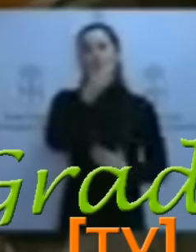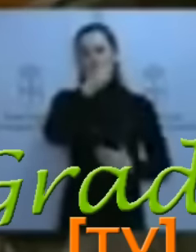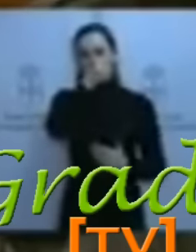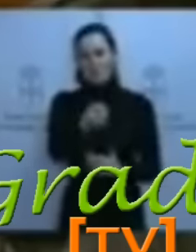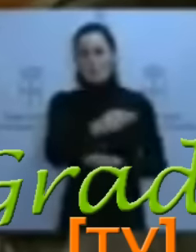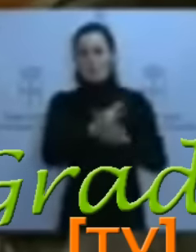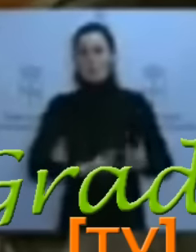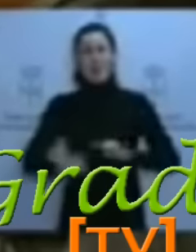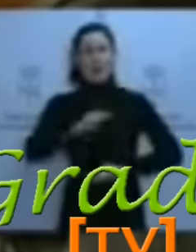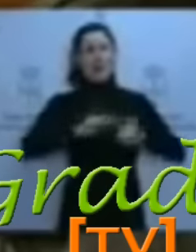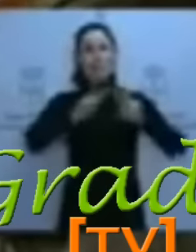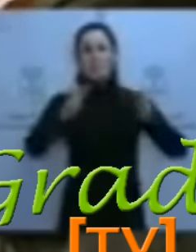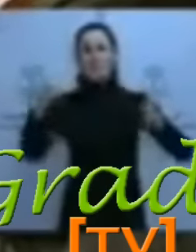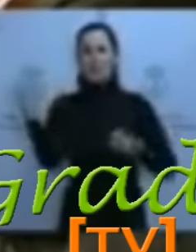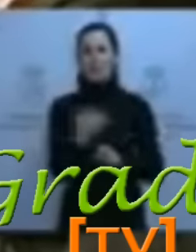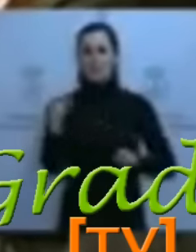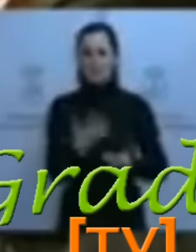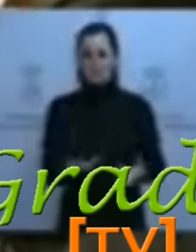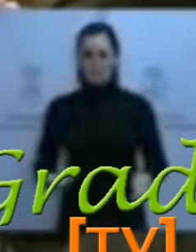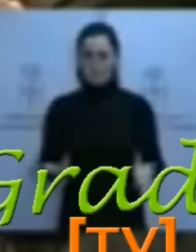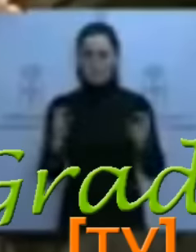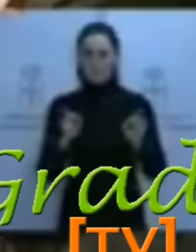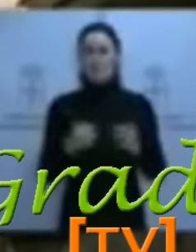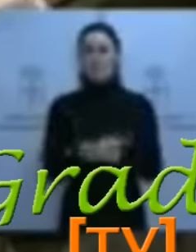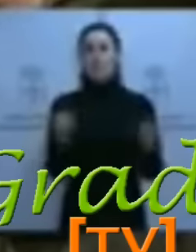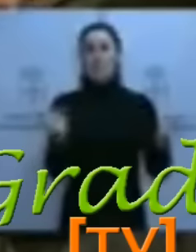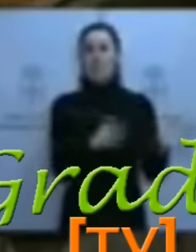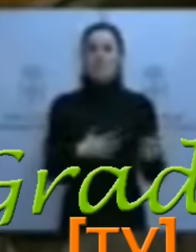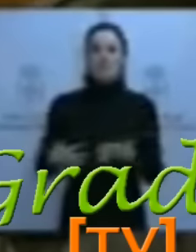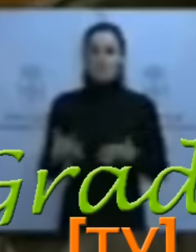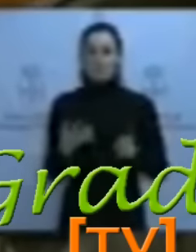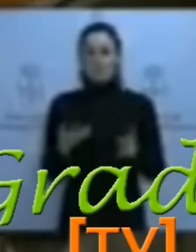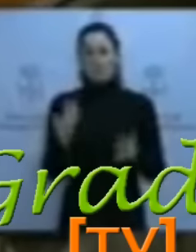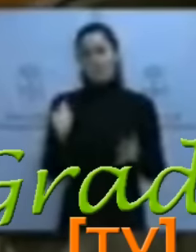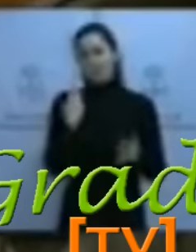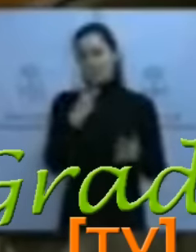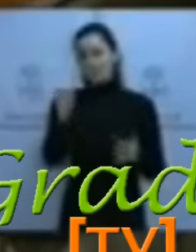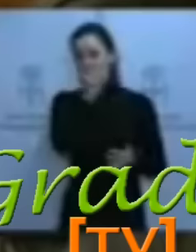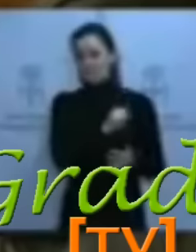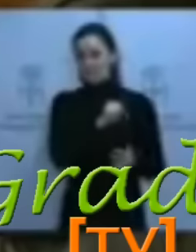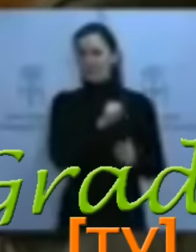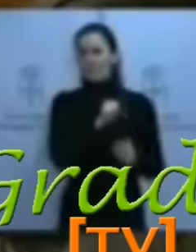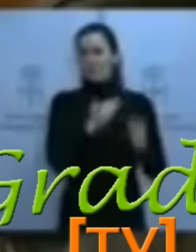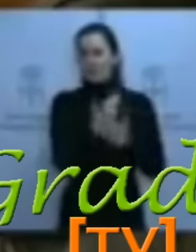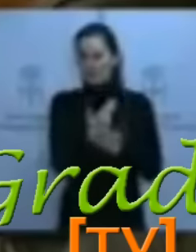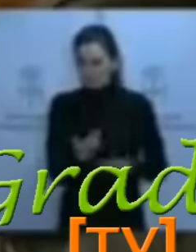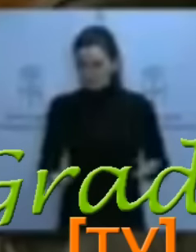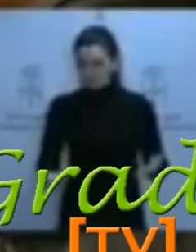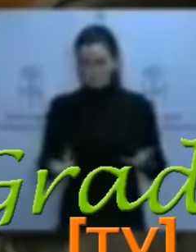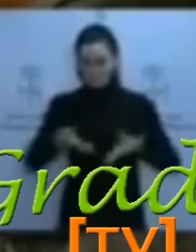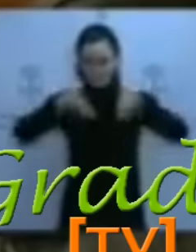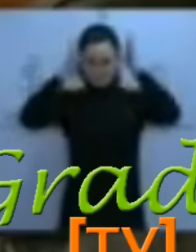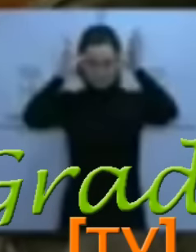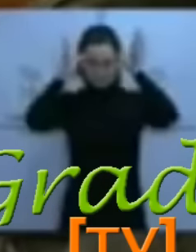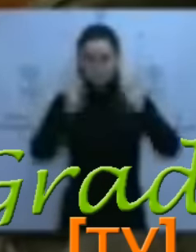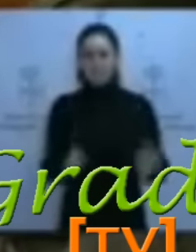que solucionar ese tema. Se ha liberado el 16 de marzo, hace 20 días. Este escándalo es de un funcionario